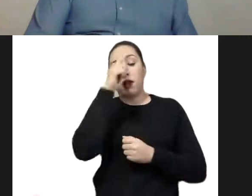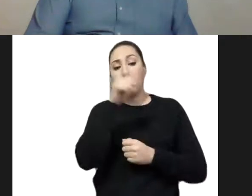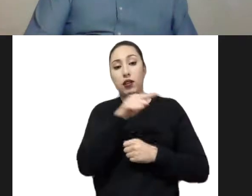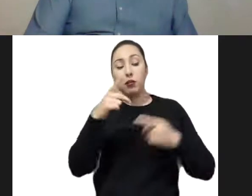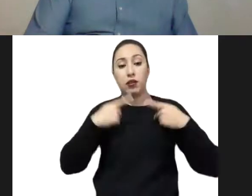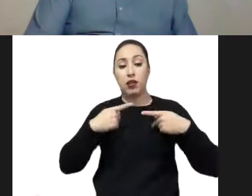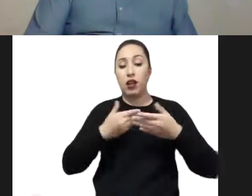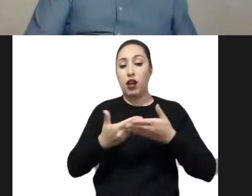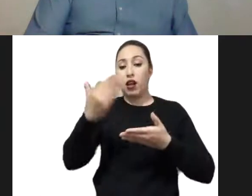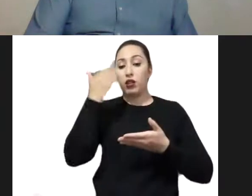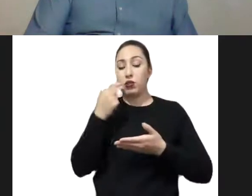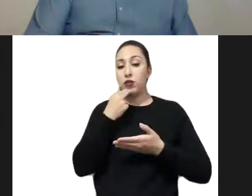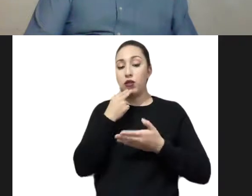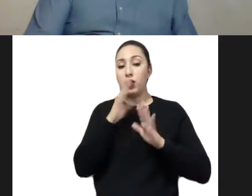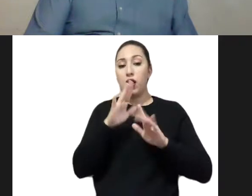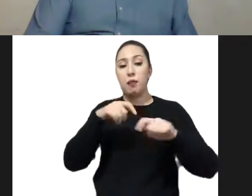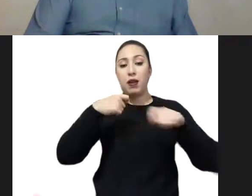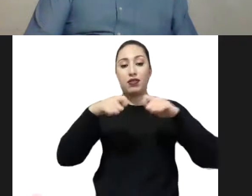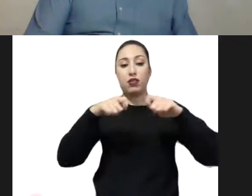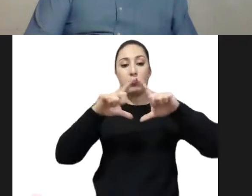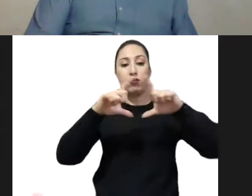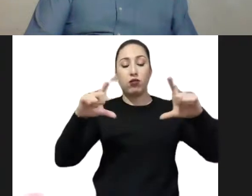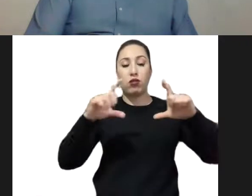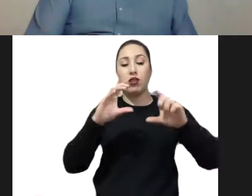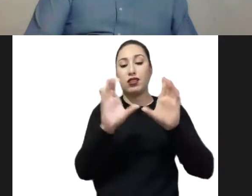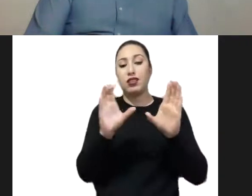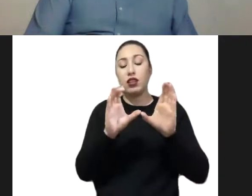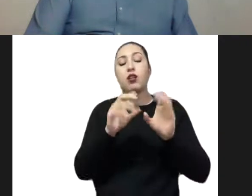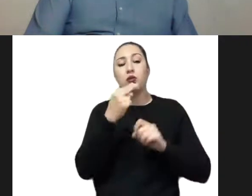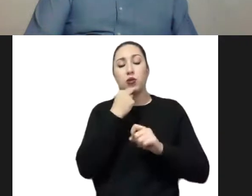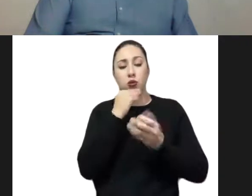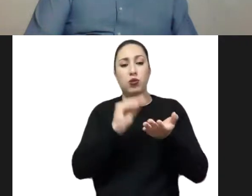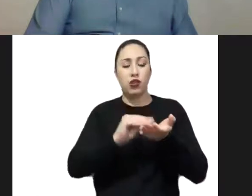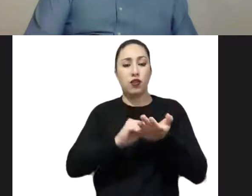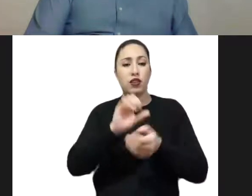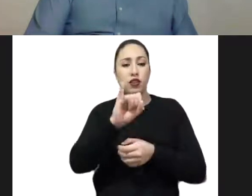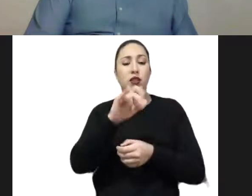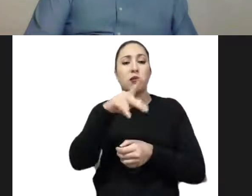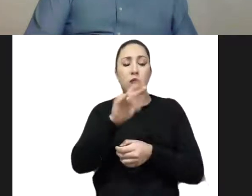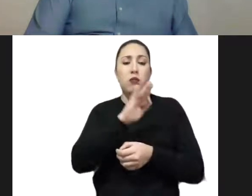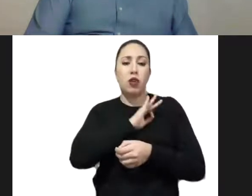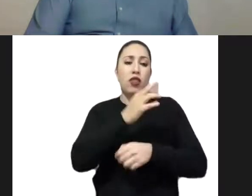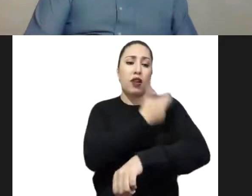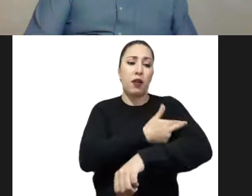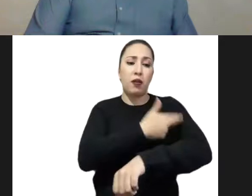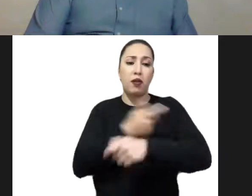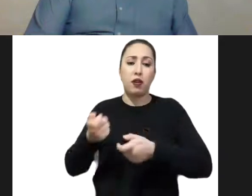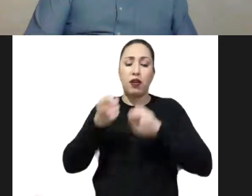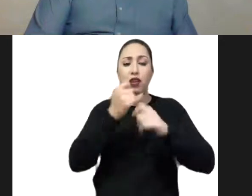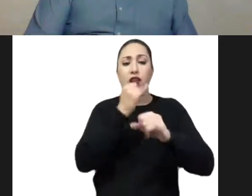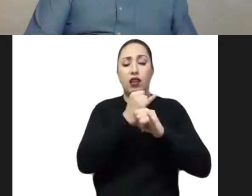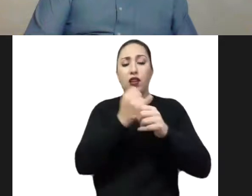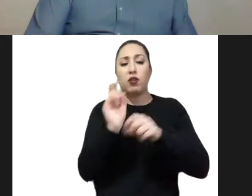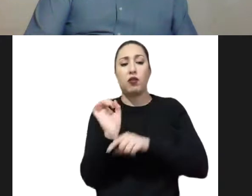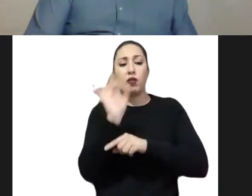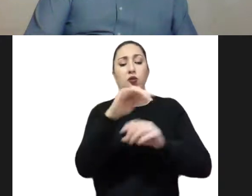con cédula profesional plástica, seguirá siendo válida contando con la posibilidad de obtener la versión electrónica,